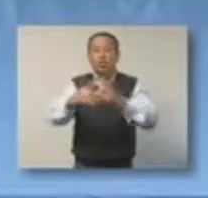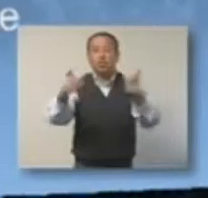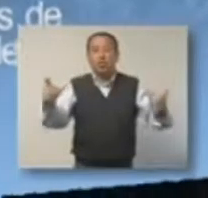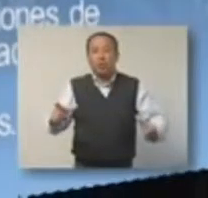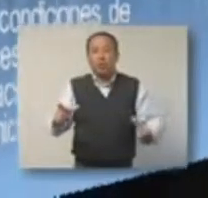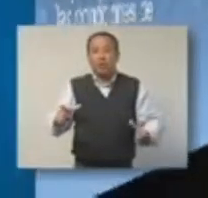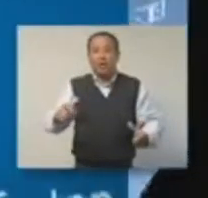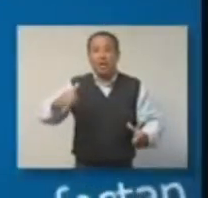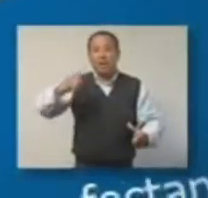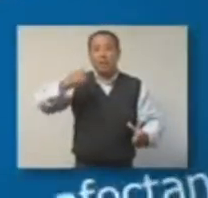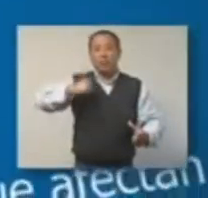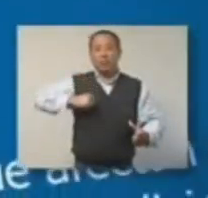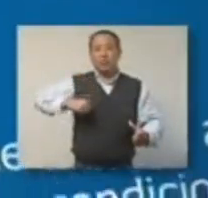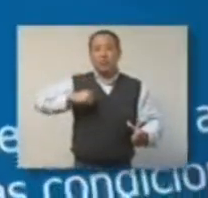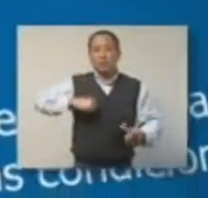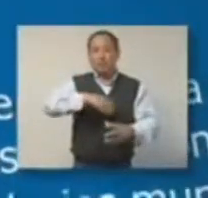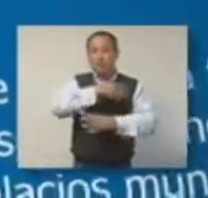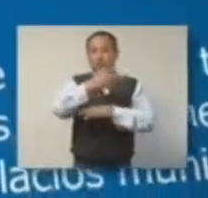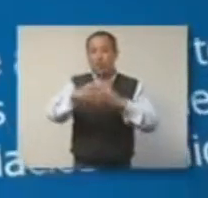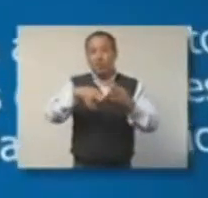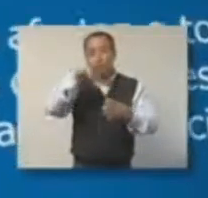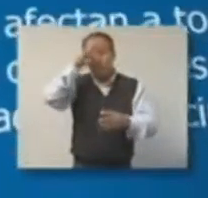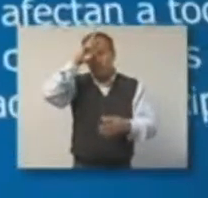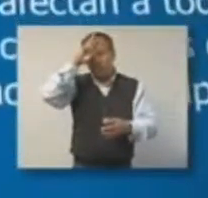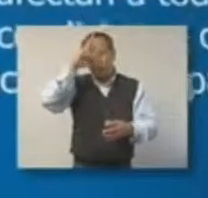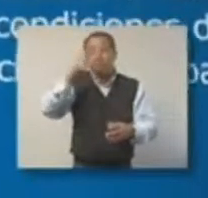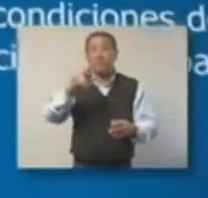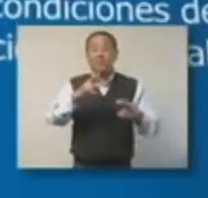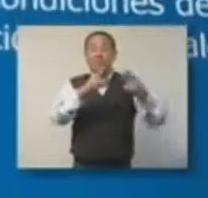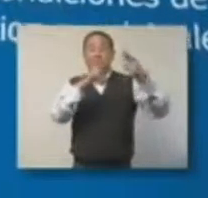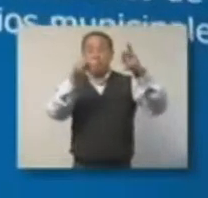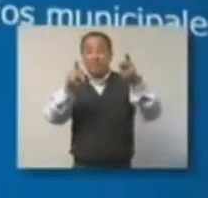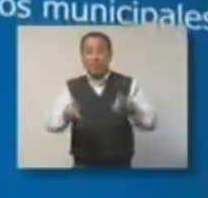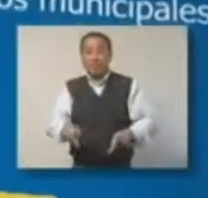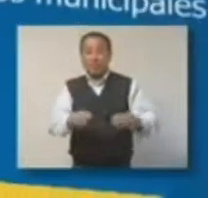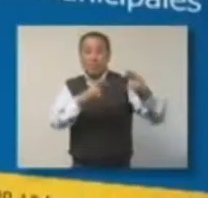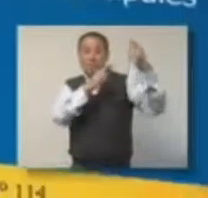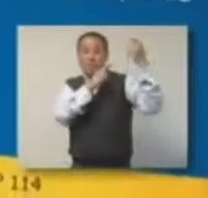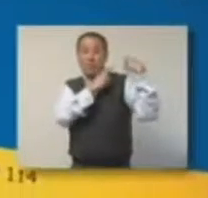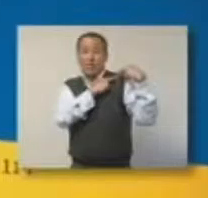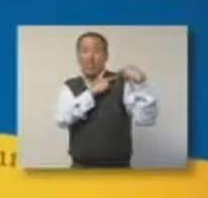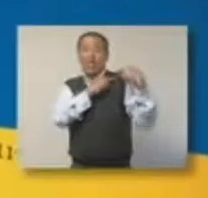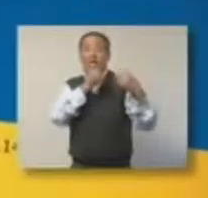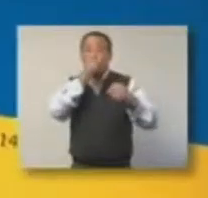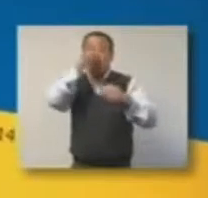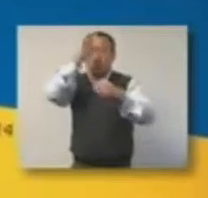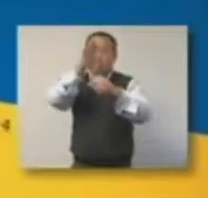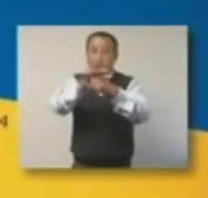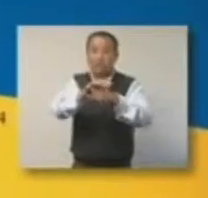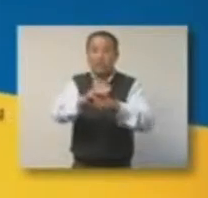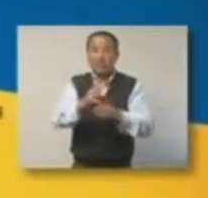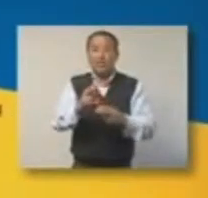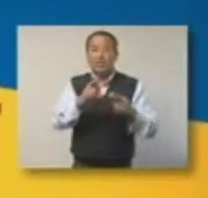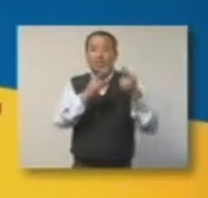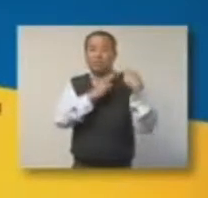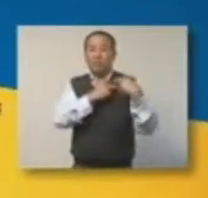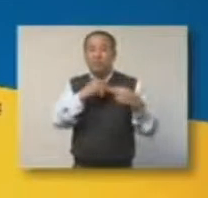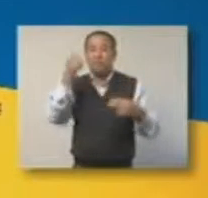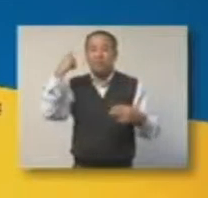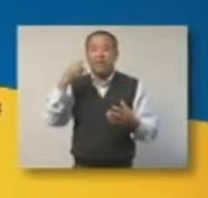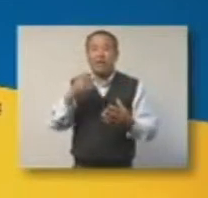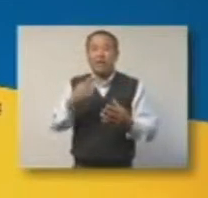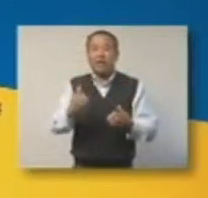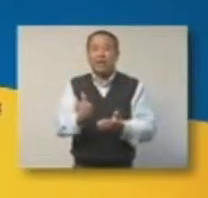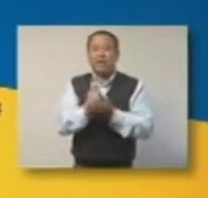municipales. La Defensoría del Pueblo, en cumplimiento de sus funciones, ha elaborado el informe